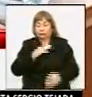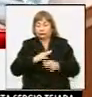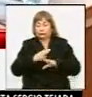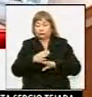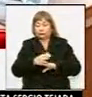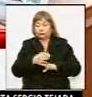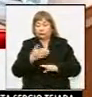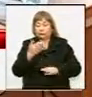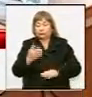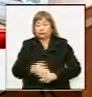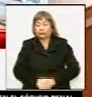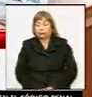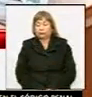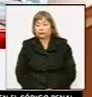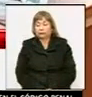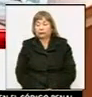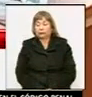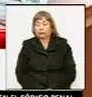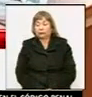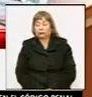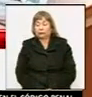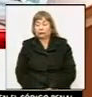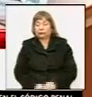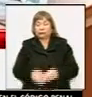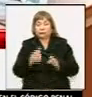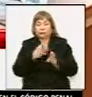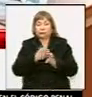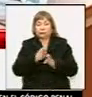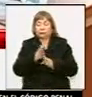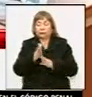por intermedio suyo, que en el margen